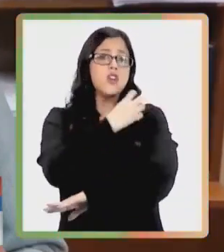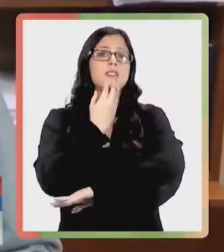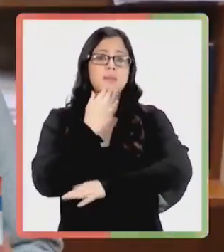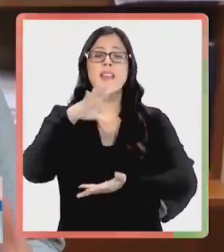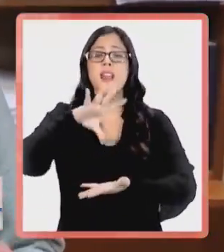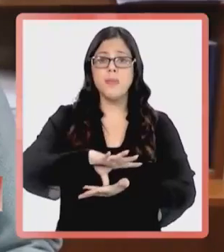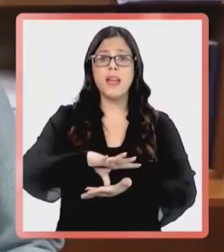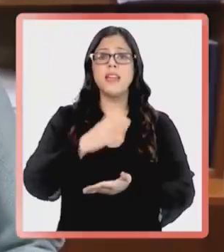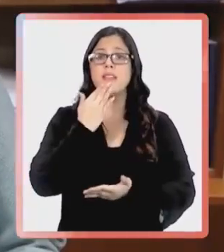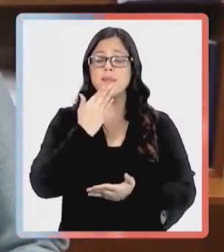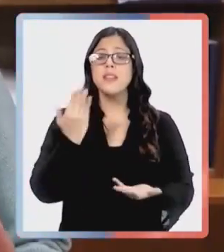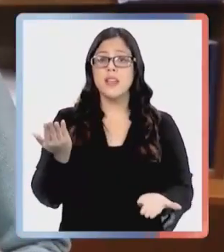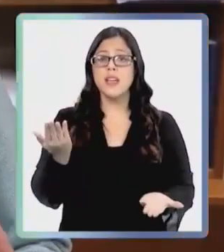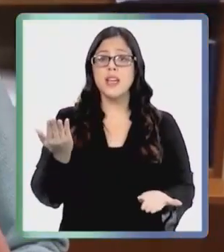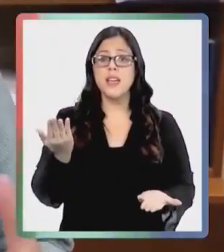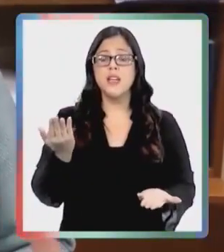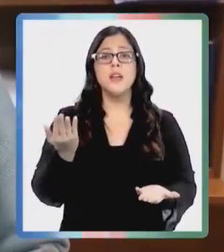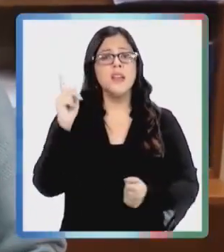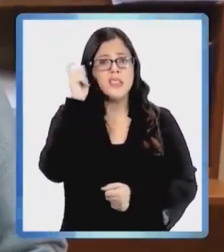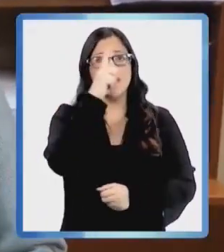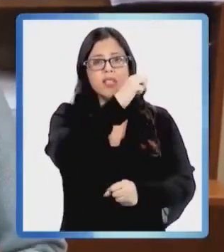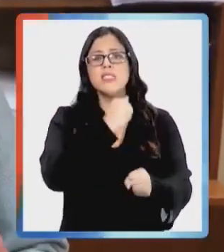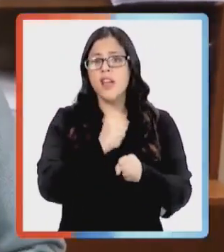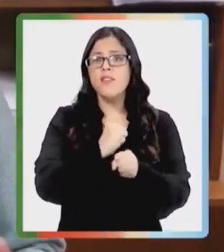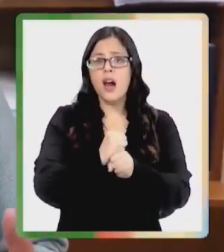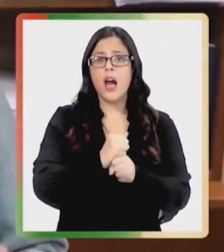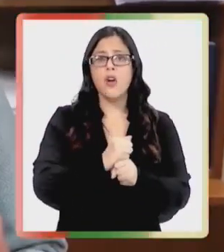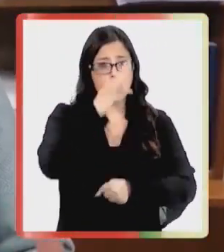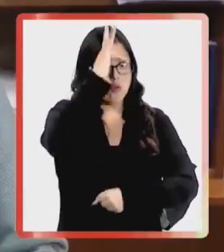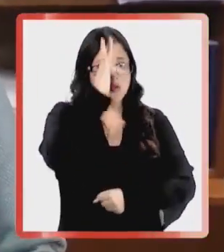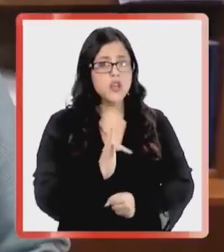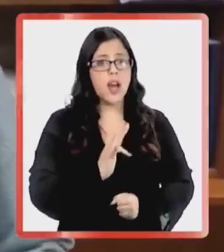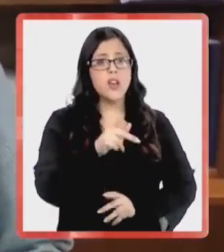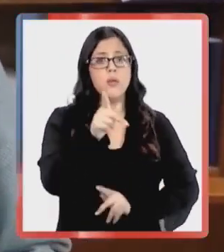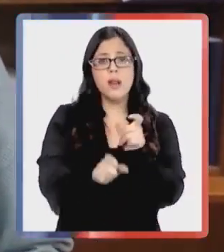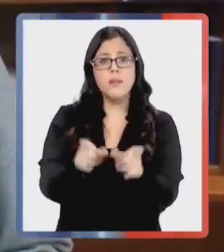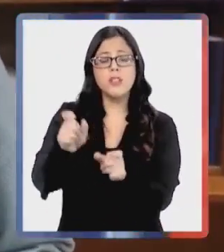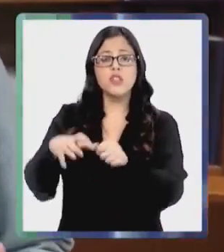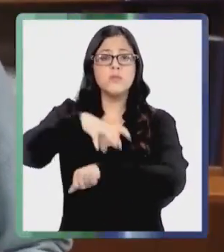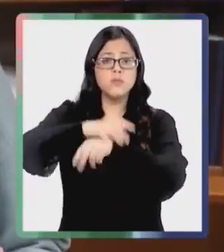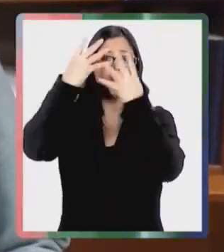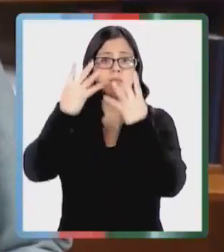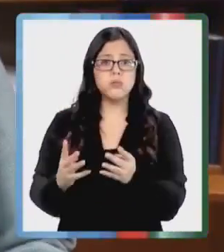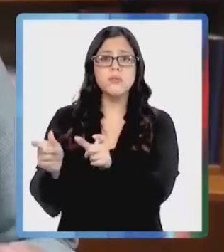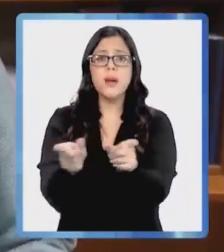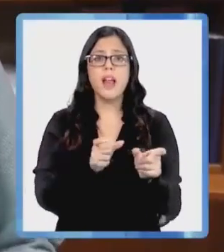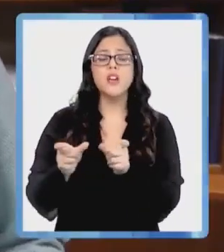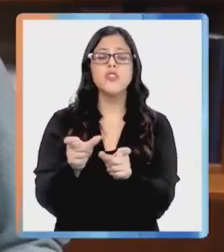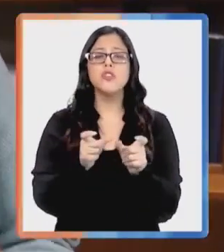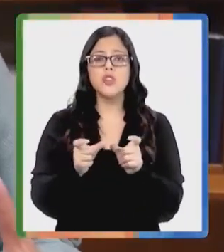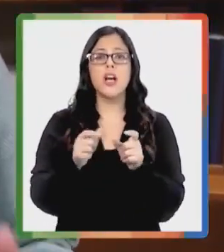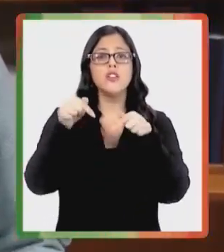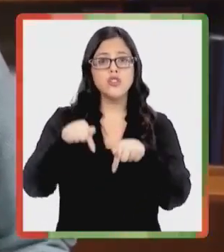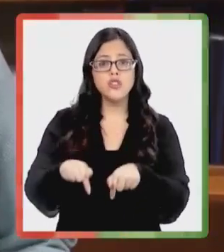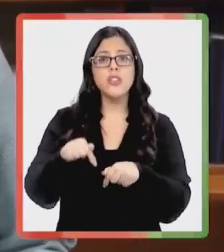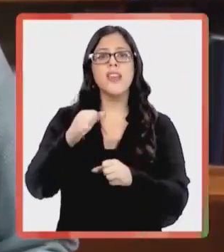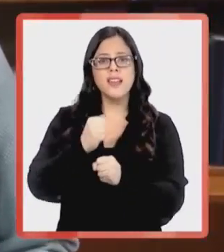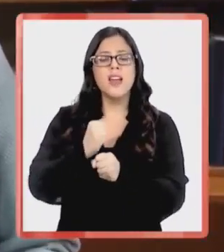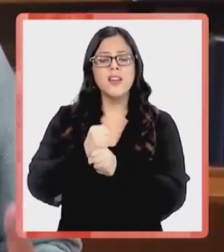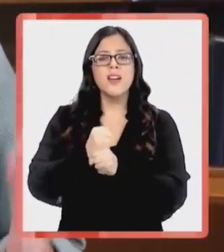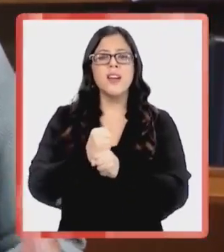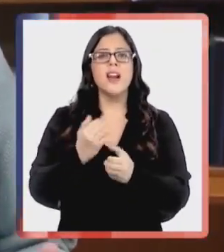gendarmes de chile para poder controlar y hoy día trabajar en estas cárceles Espero que a la brevedad